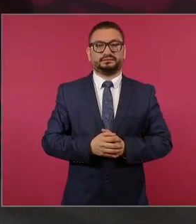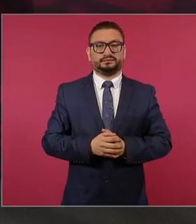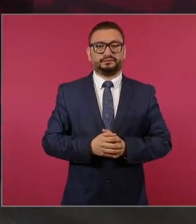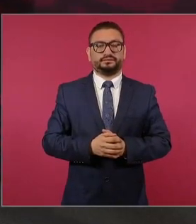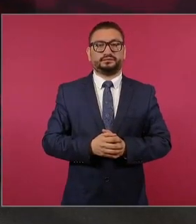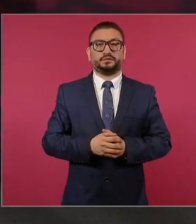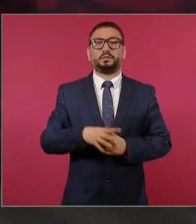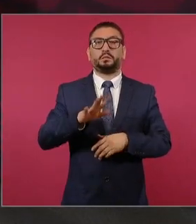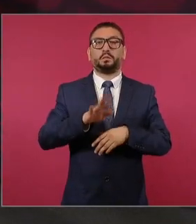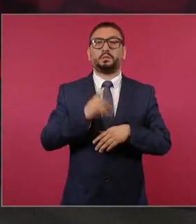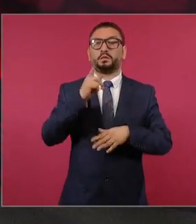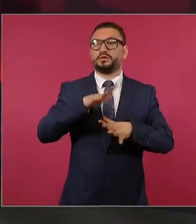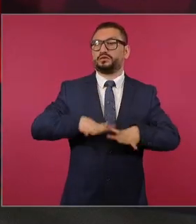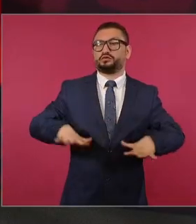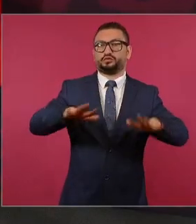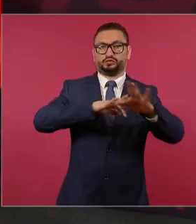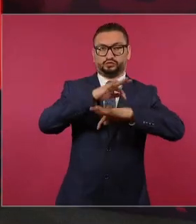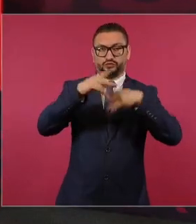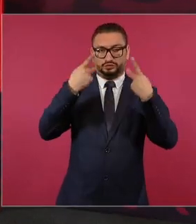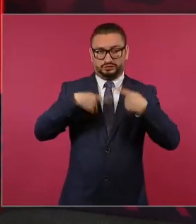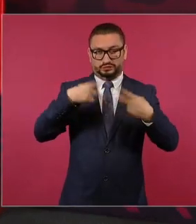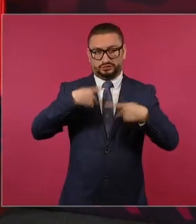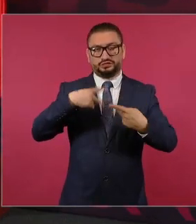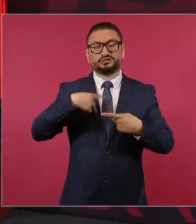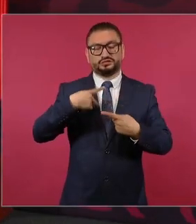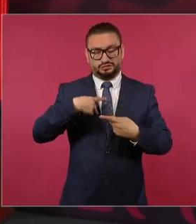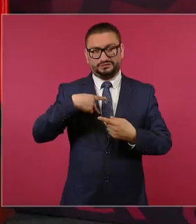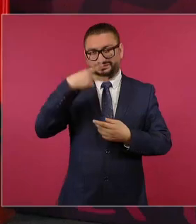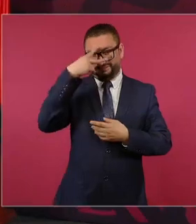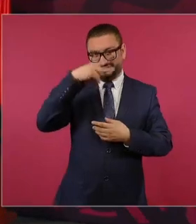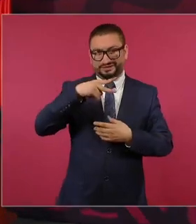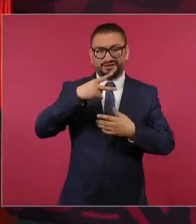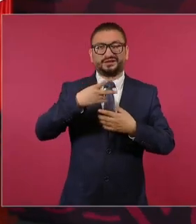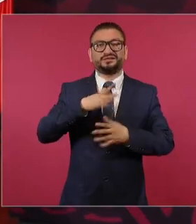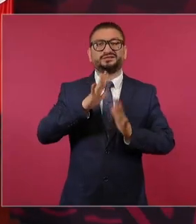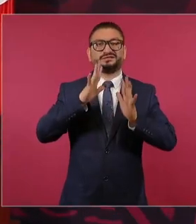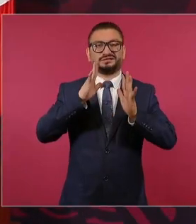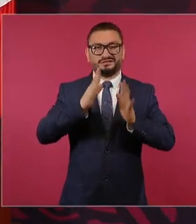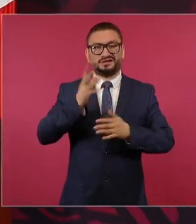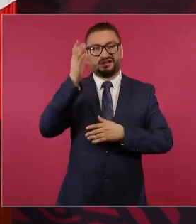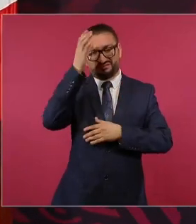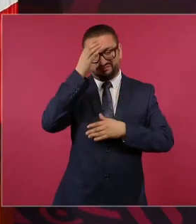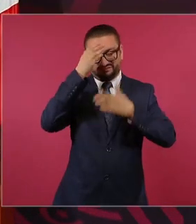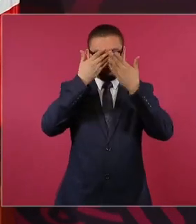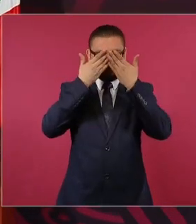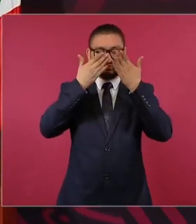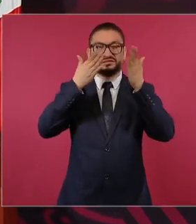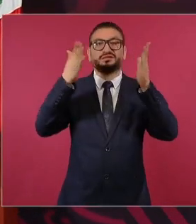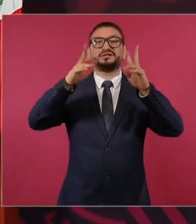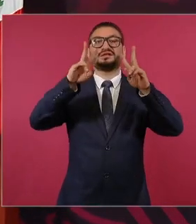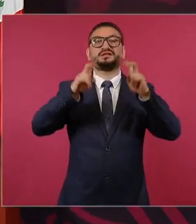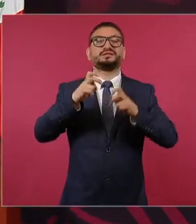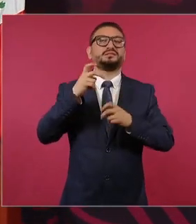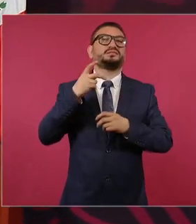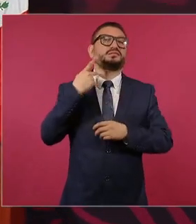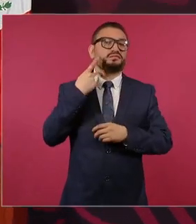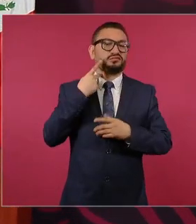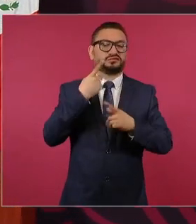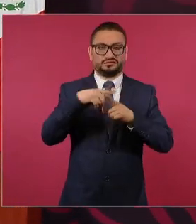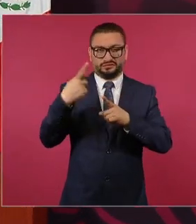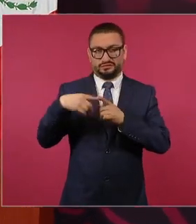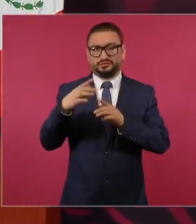Por un pueblo muy consciente, muy politizado. ¿Por qué no